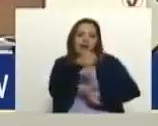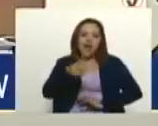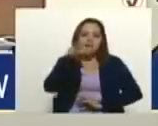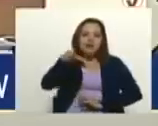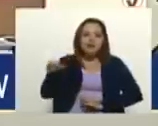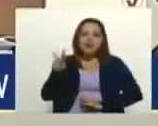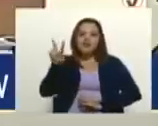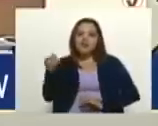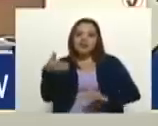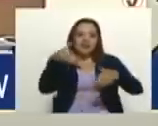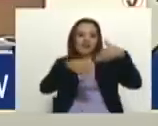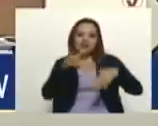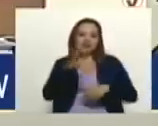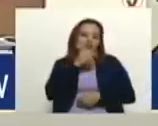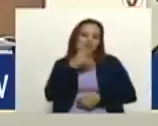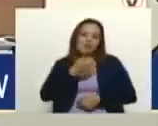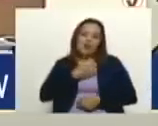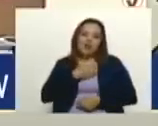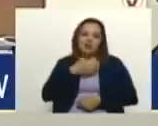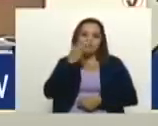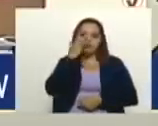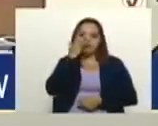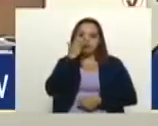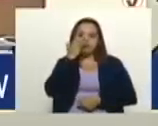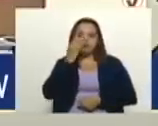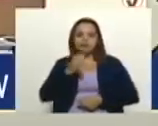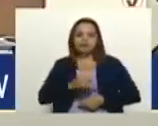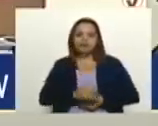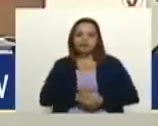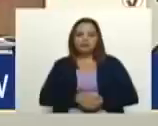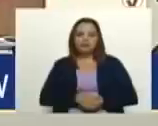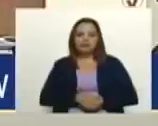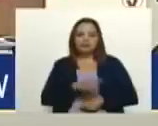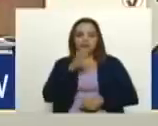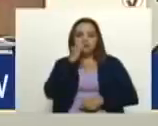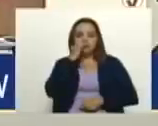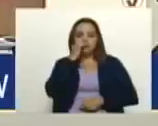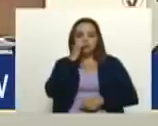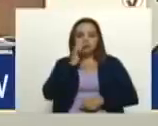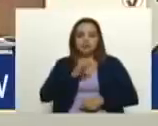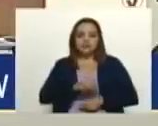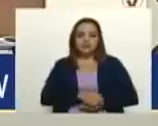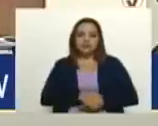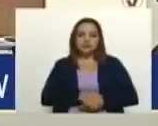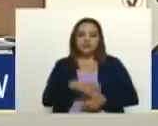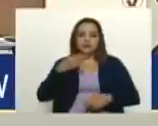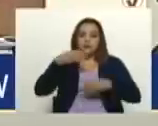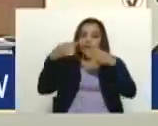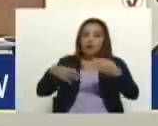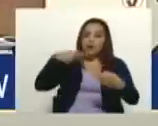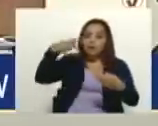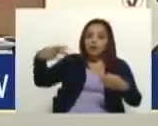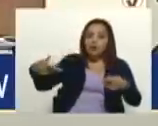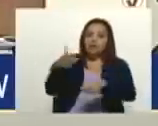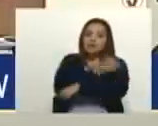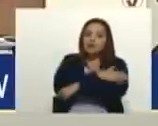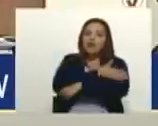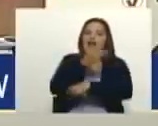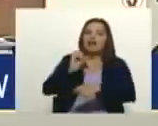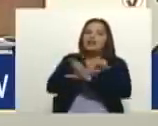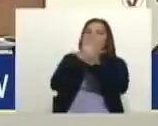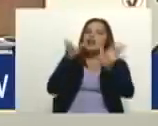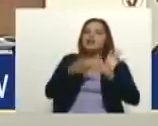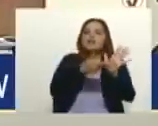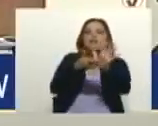evidencia. Van a la realidad política, la oposición va a quedar expuesta.